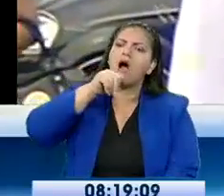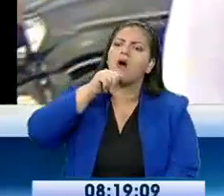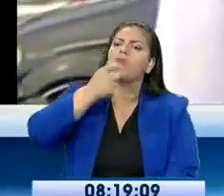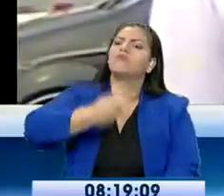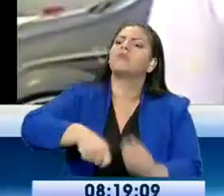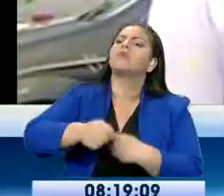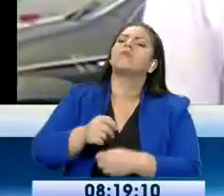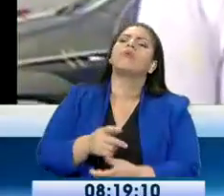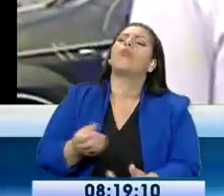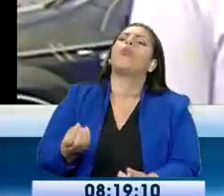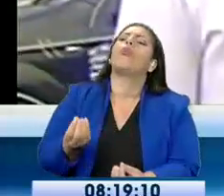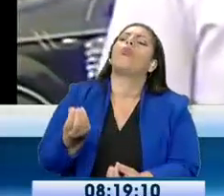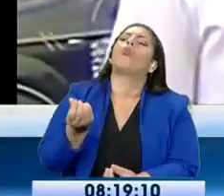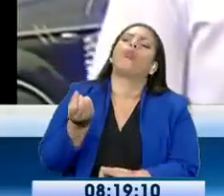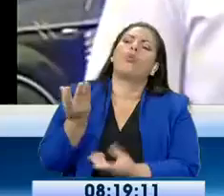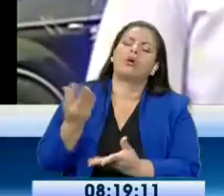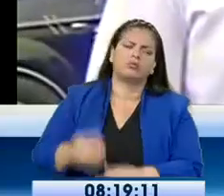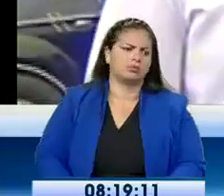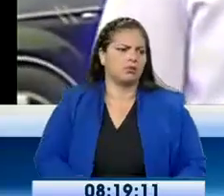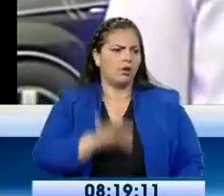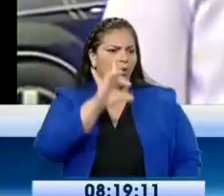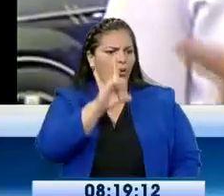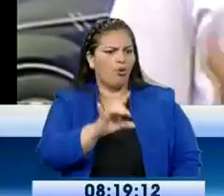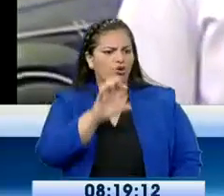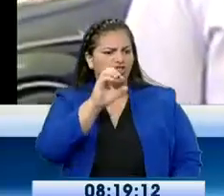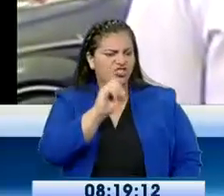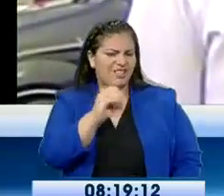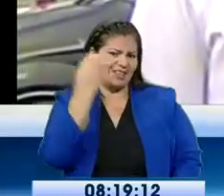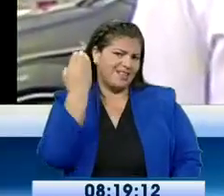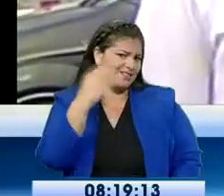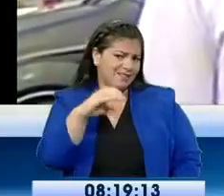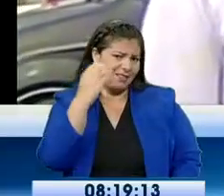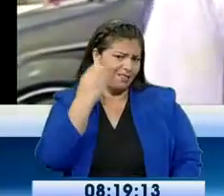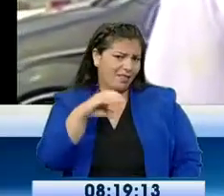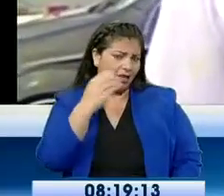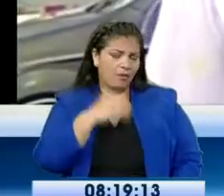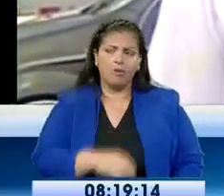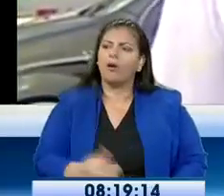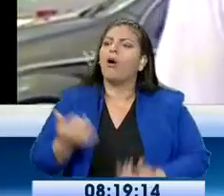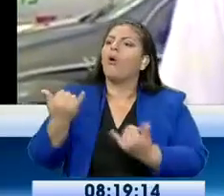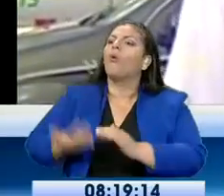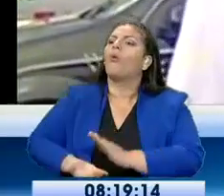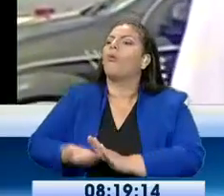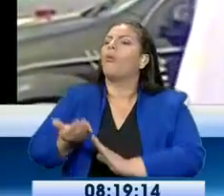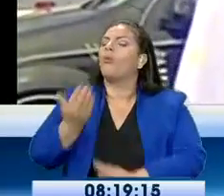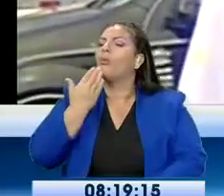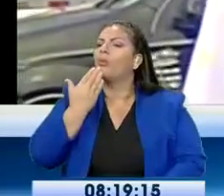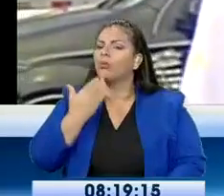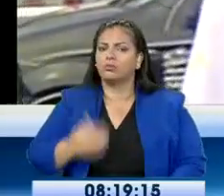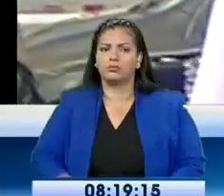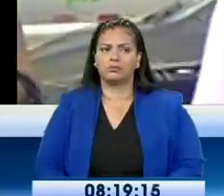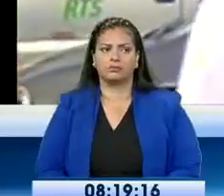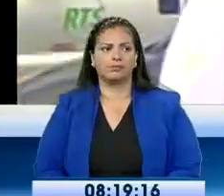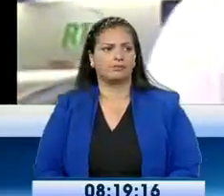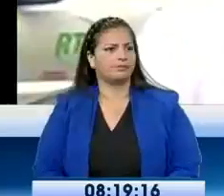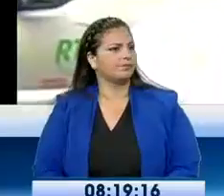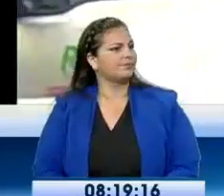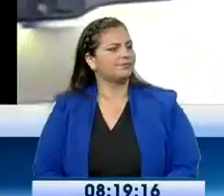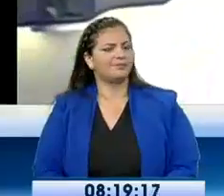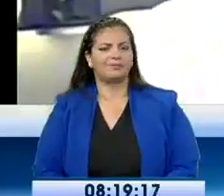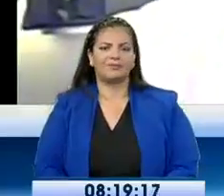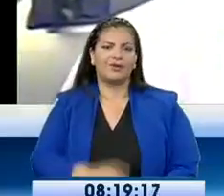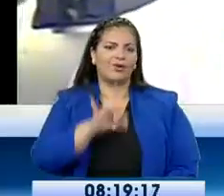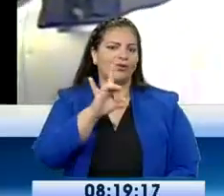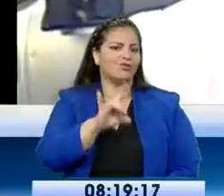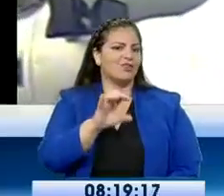y con ese incremento que ustedes han registrado en la compra por metro cúbico en cuanto los van a vender ahora no podemos vender los más 80